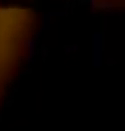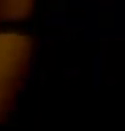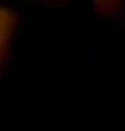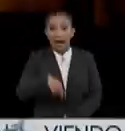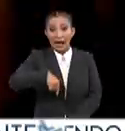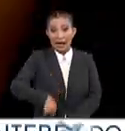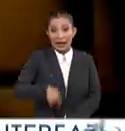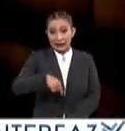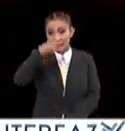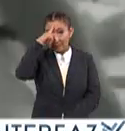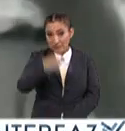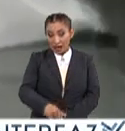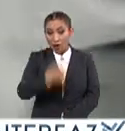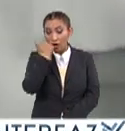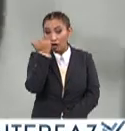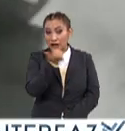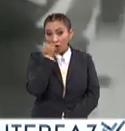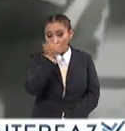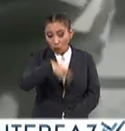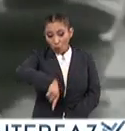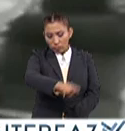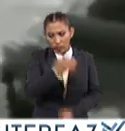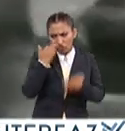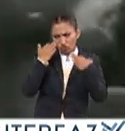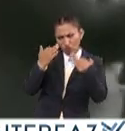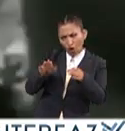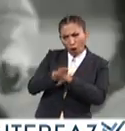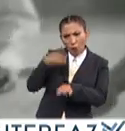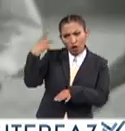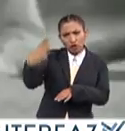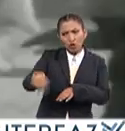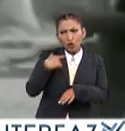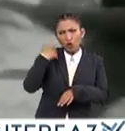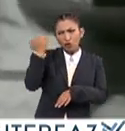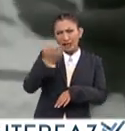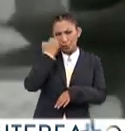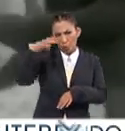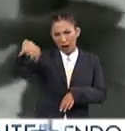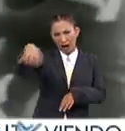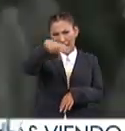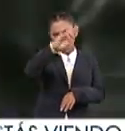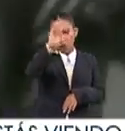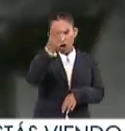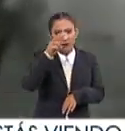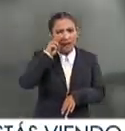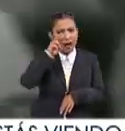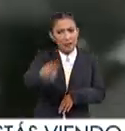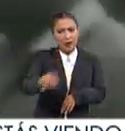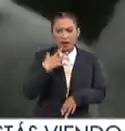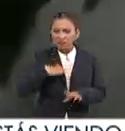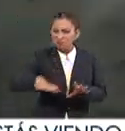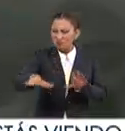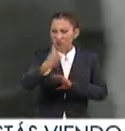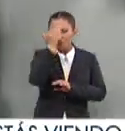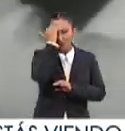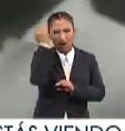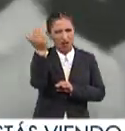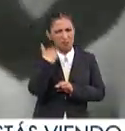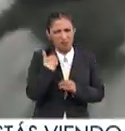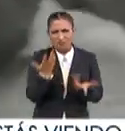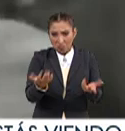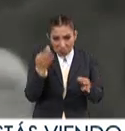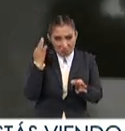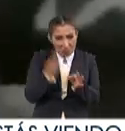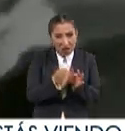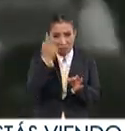En México, los estudiantes eran testigos de cómo sus máximas casas de estudio se encontraban en condiciones que para ellos